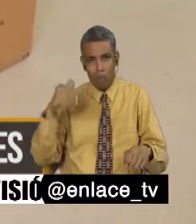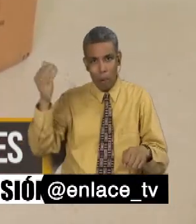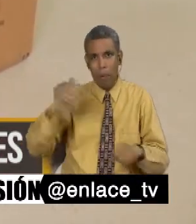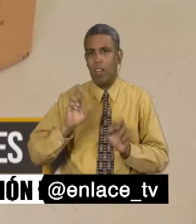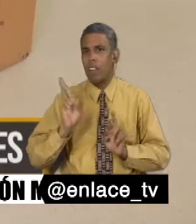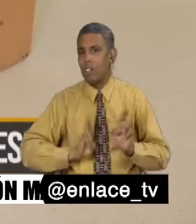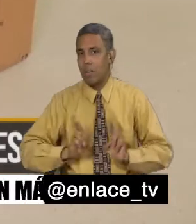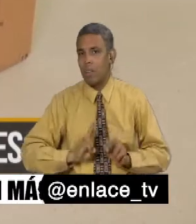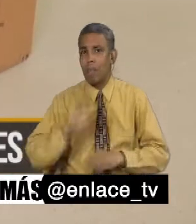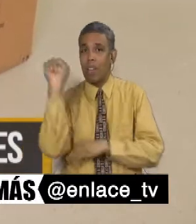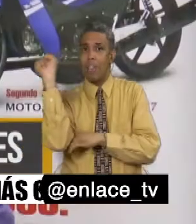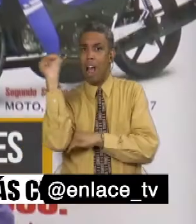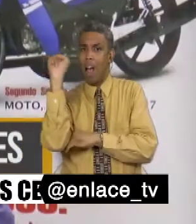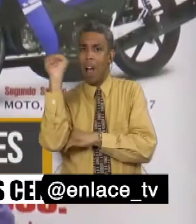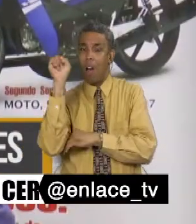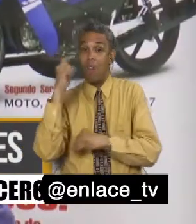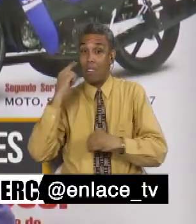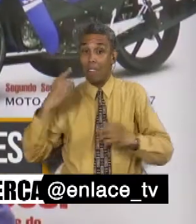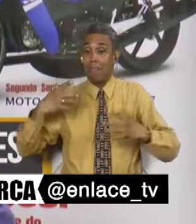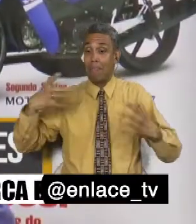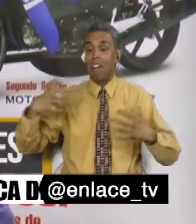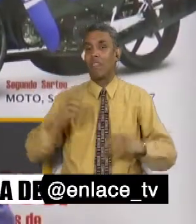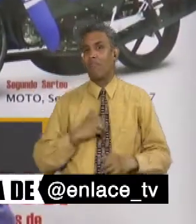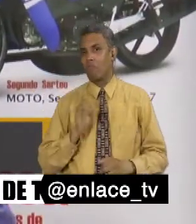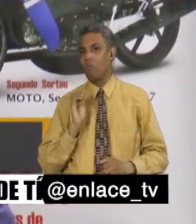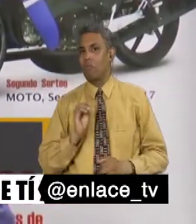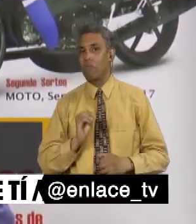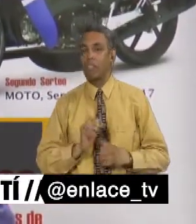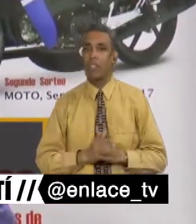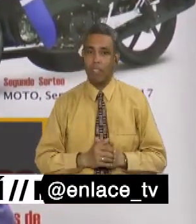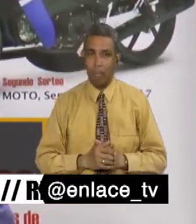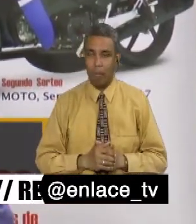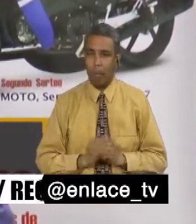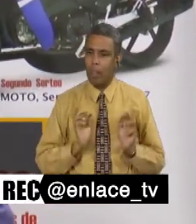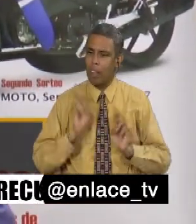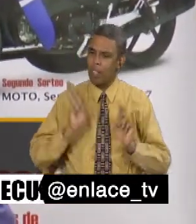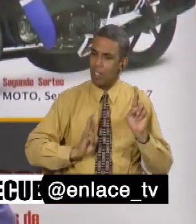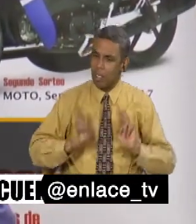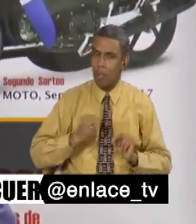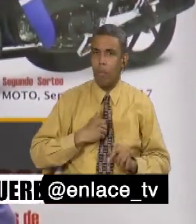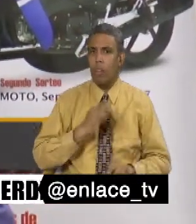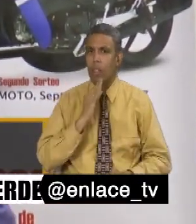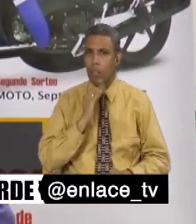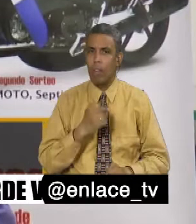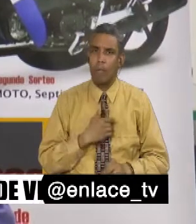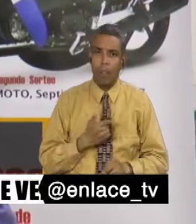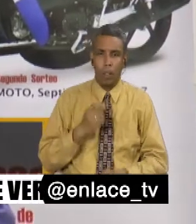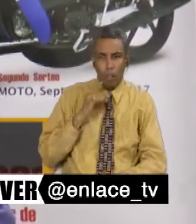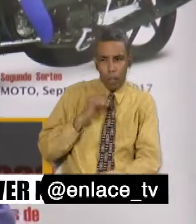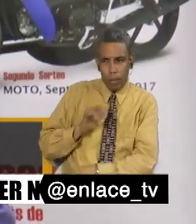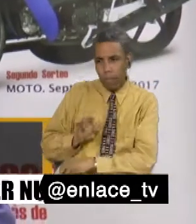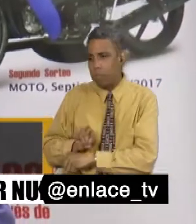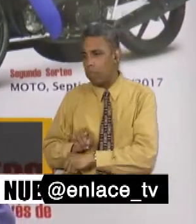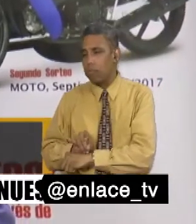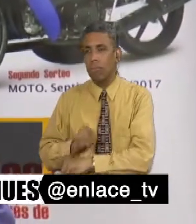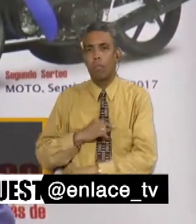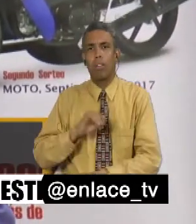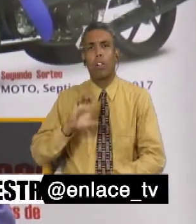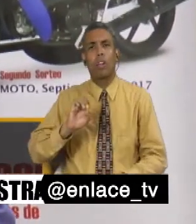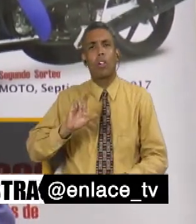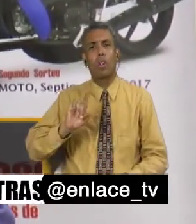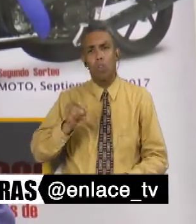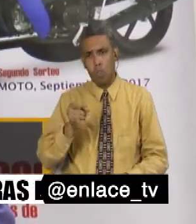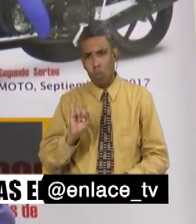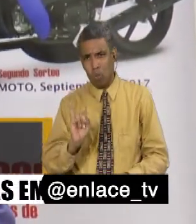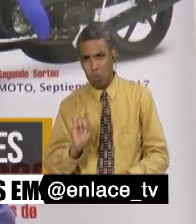espectacular automóvil último modelo. Este premio está vigilado por Coljuegos. Y ese sorteo se realizó en la ciudad de Bucaramanga con